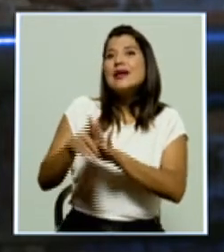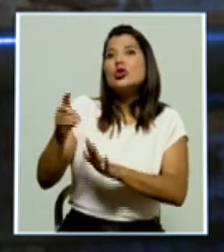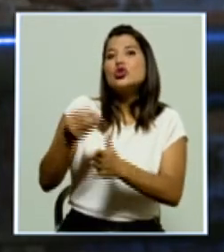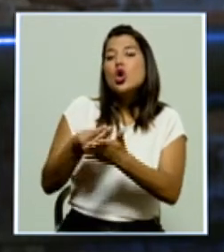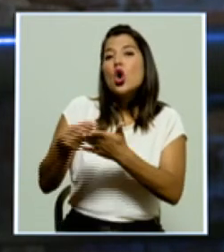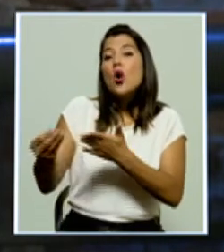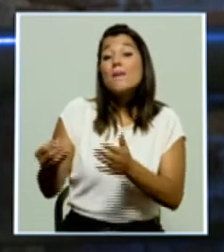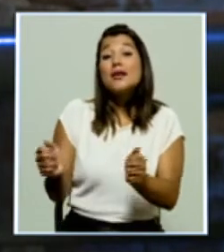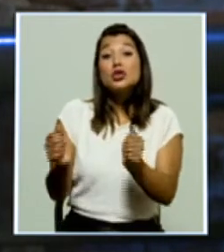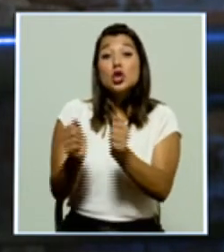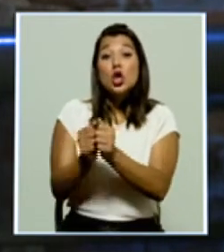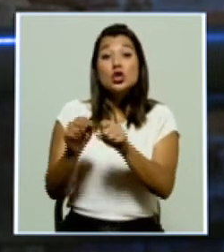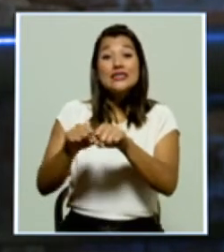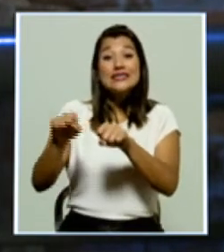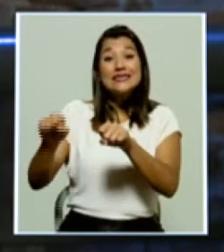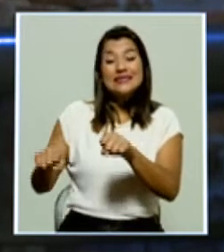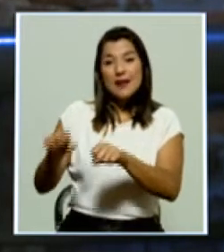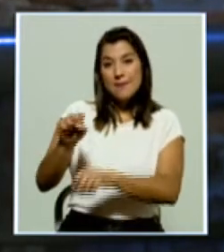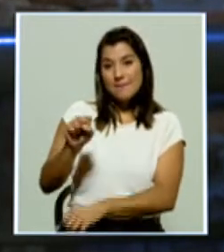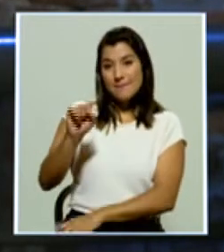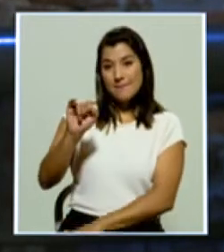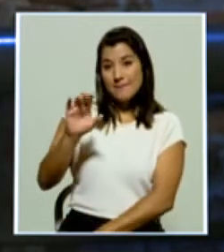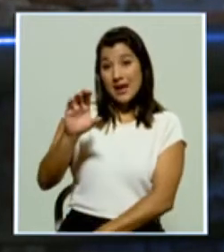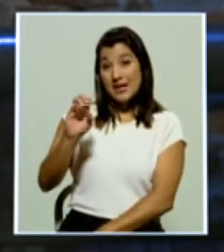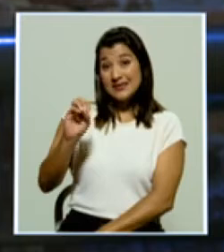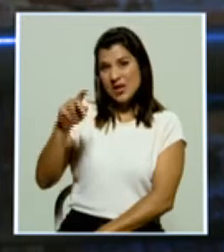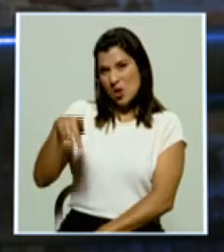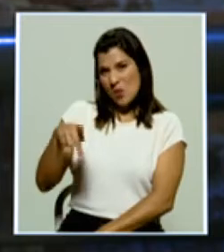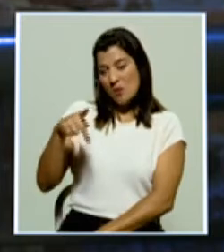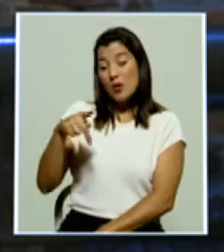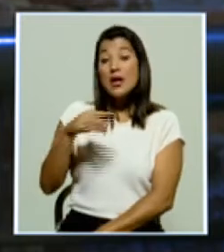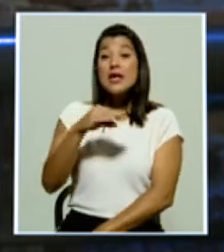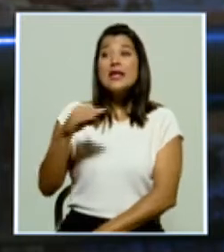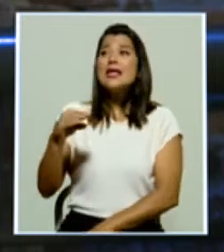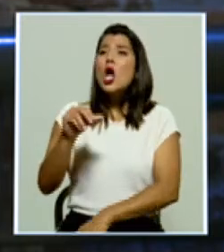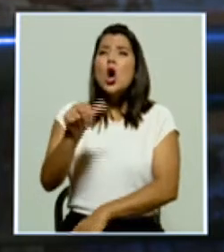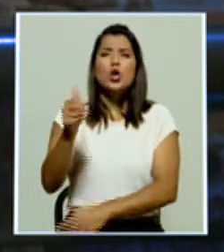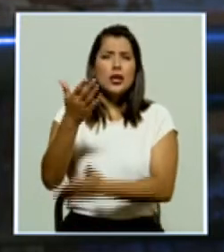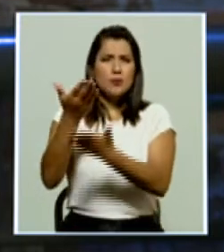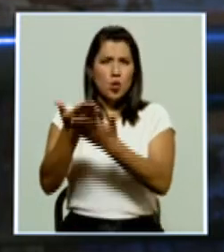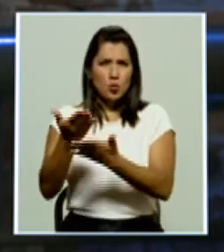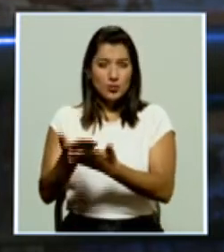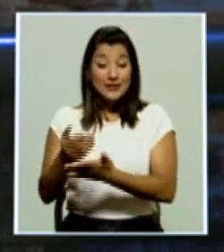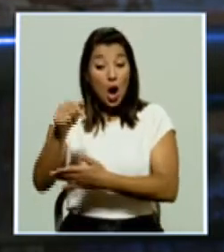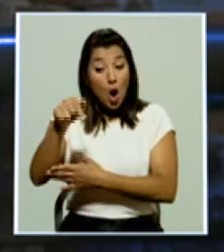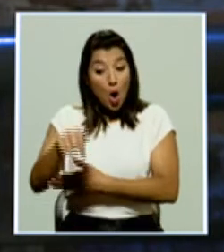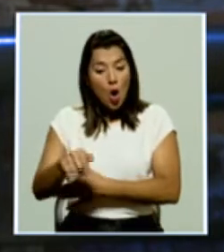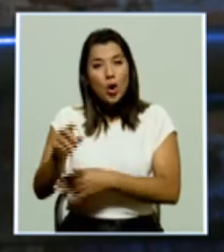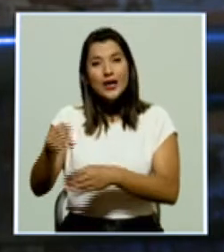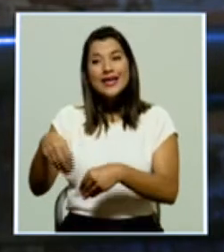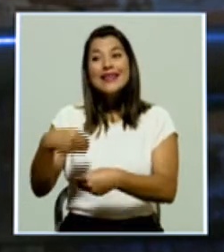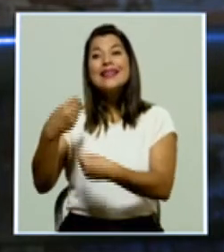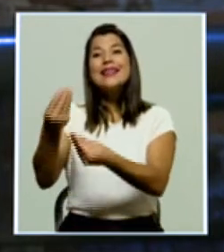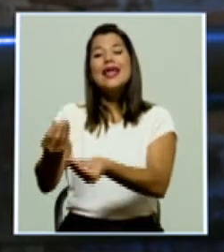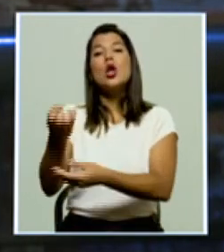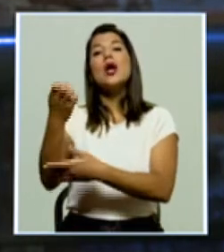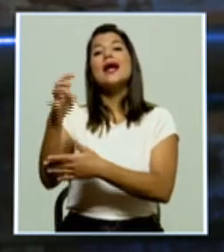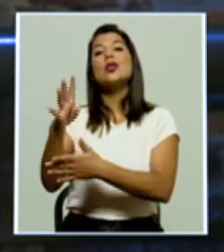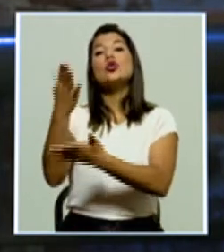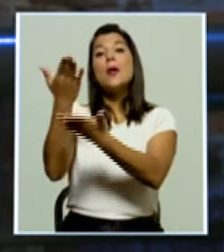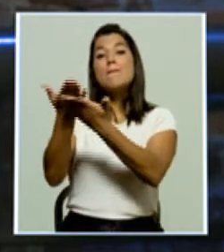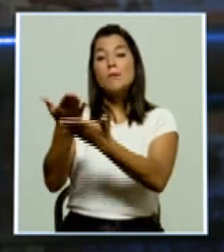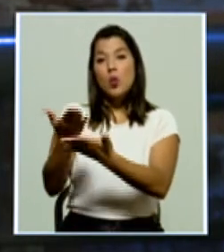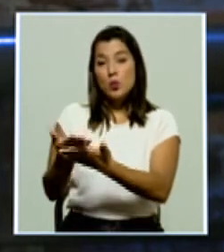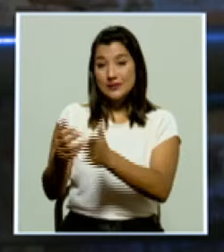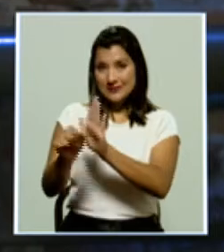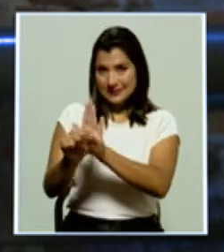de SICOP. Y entre otras, ¿verdad? Se entregaron hoy básicamente 14 propuestas a la Asamblea Legislativa